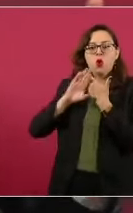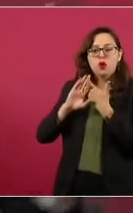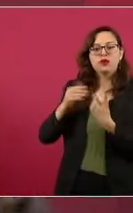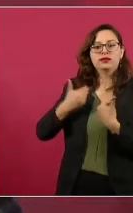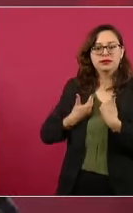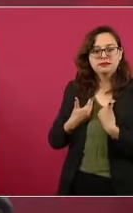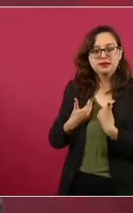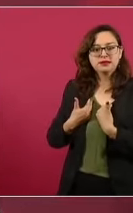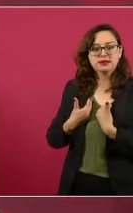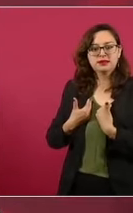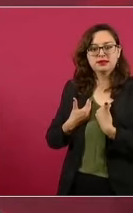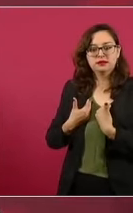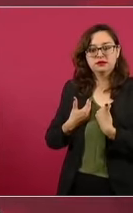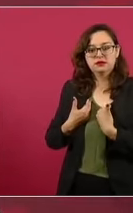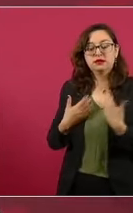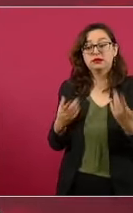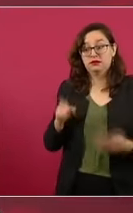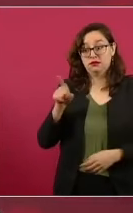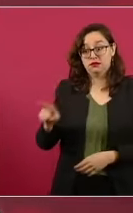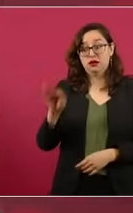estado